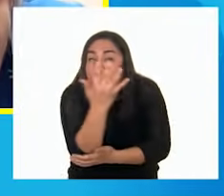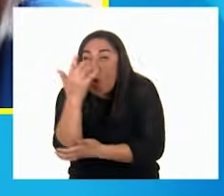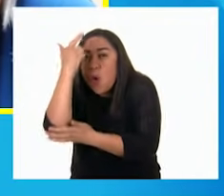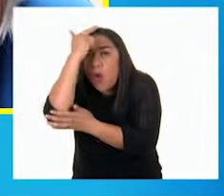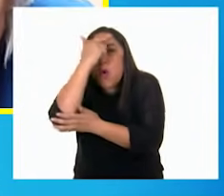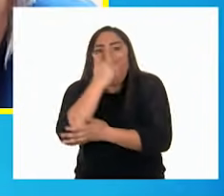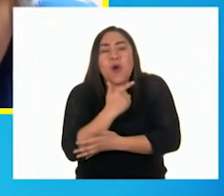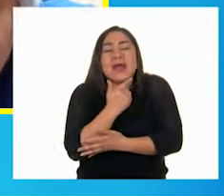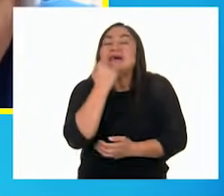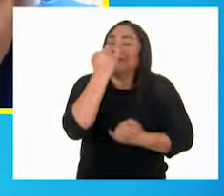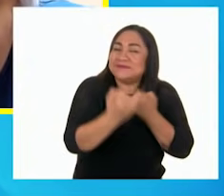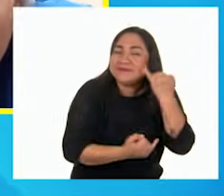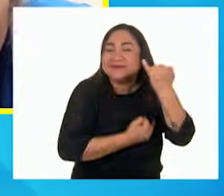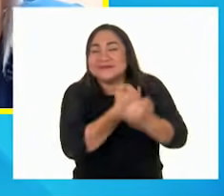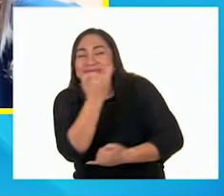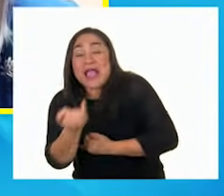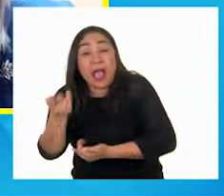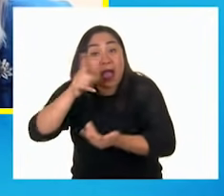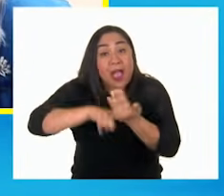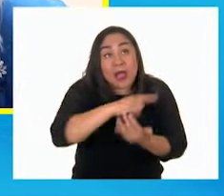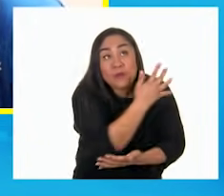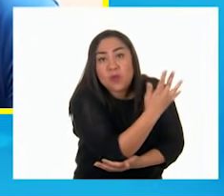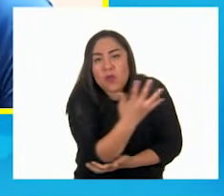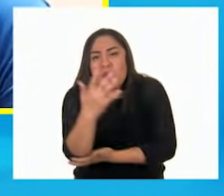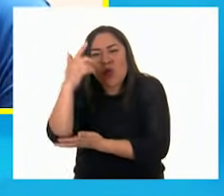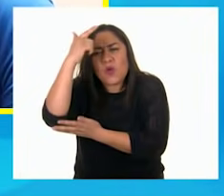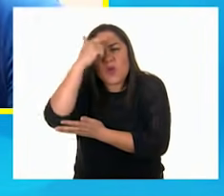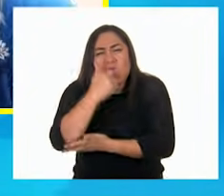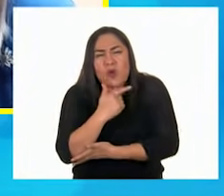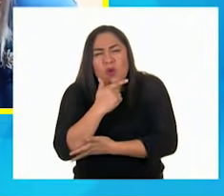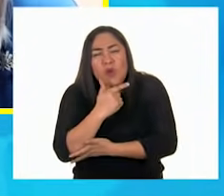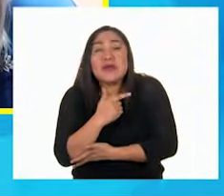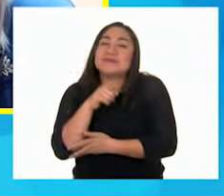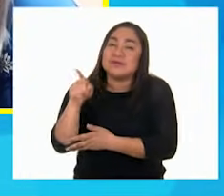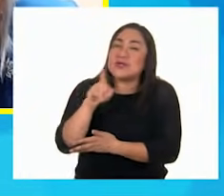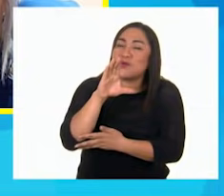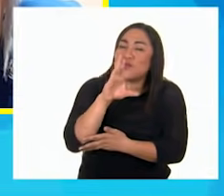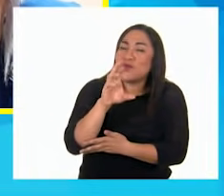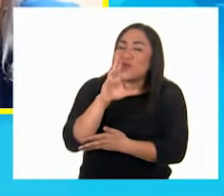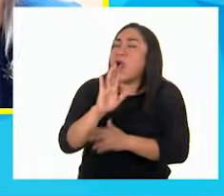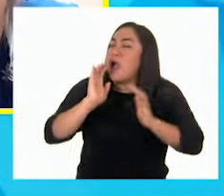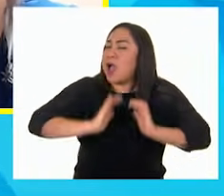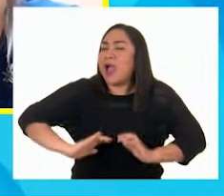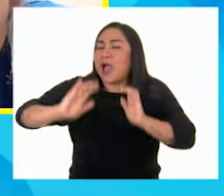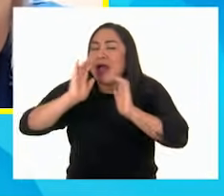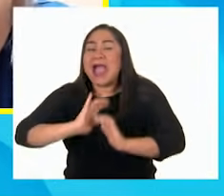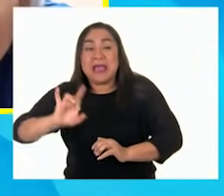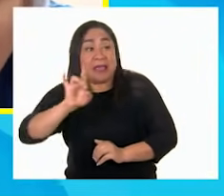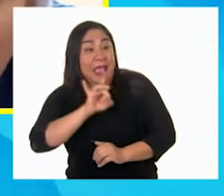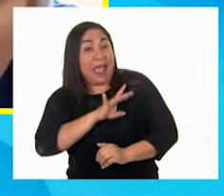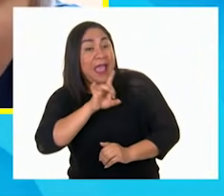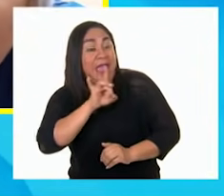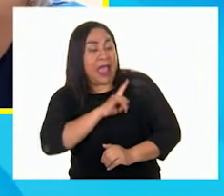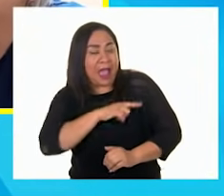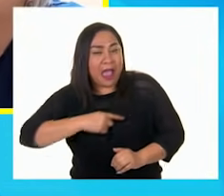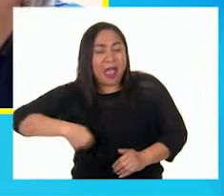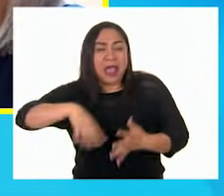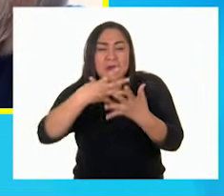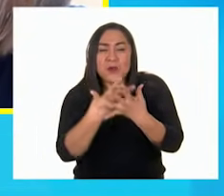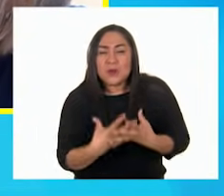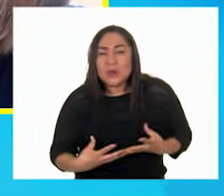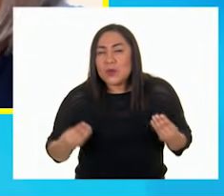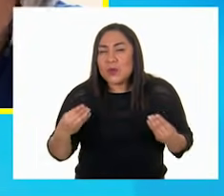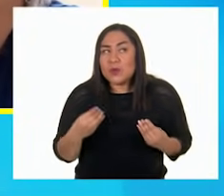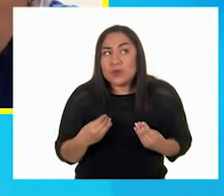anocheció. Jugando al escondite en el bosque anocheció. El cucú cantando el miedo nos quitó.